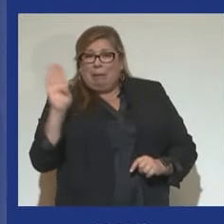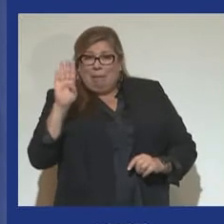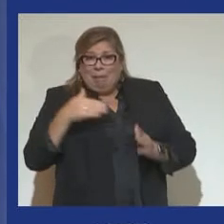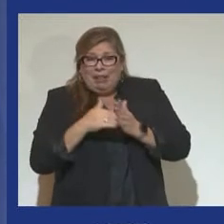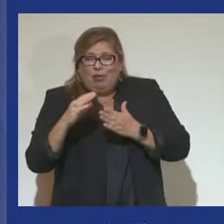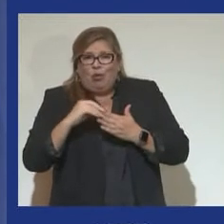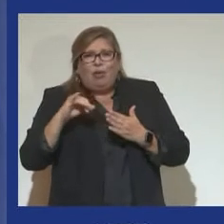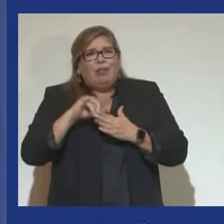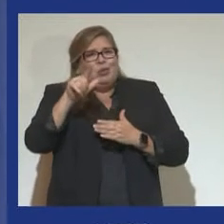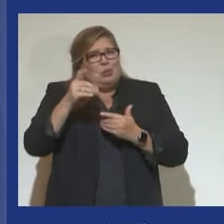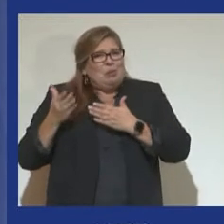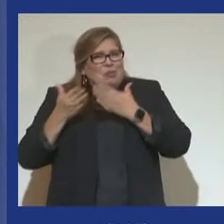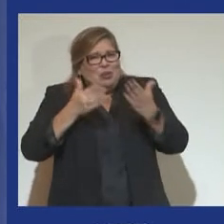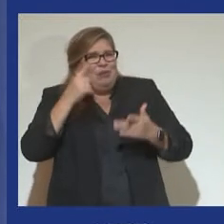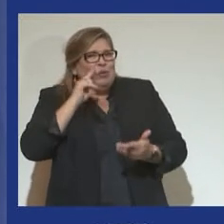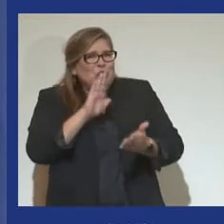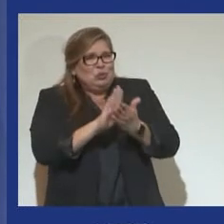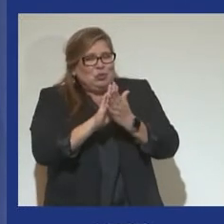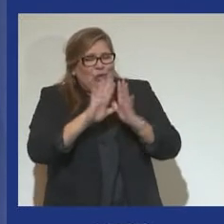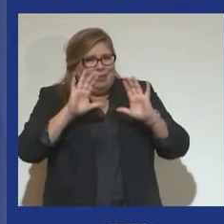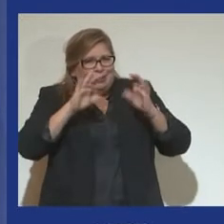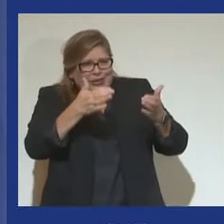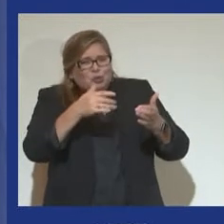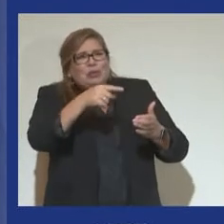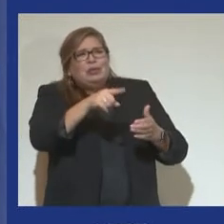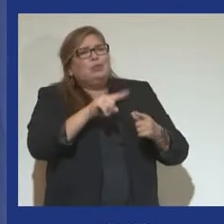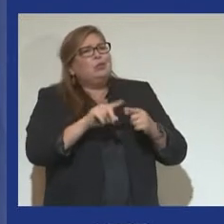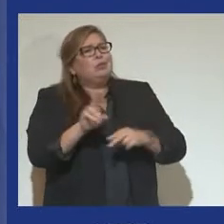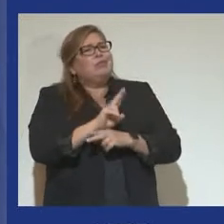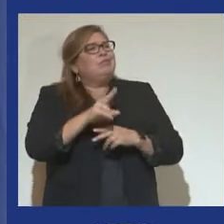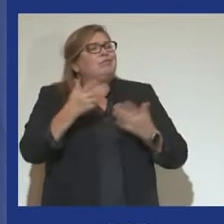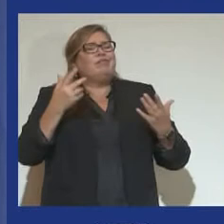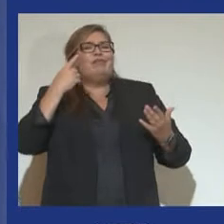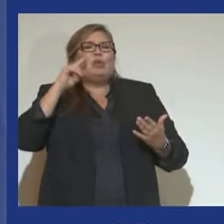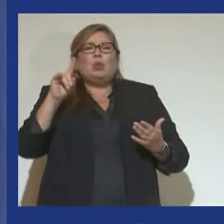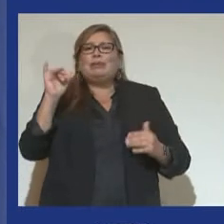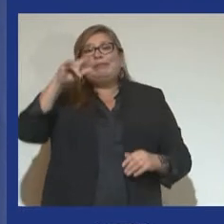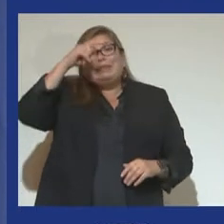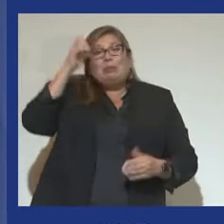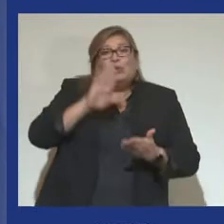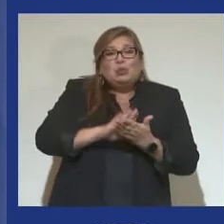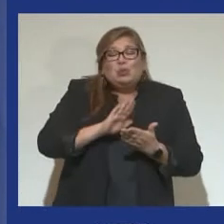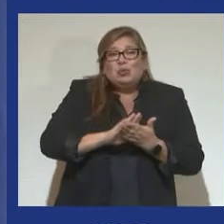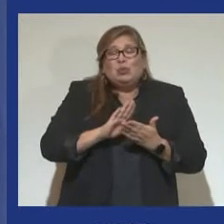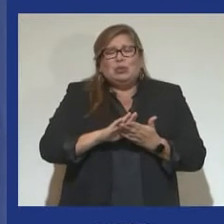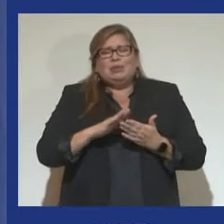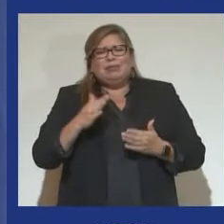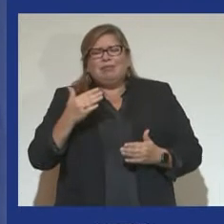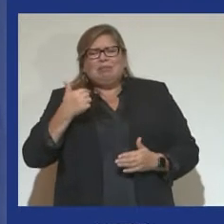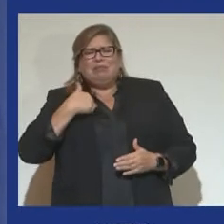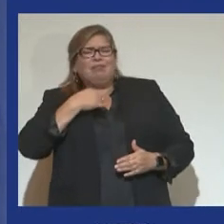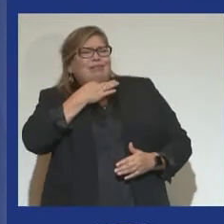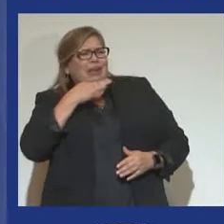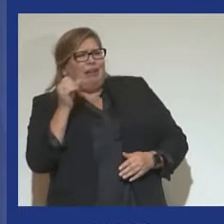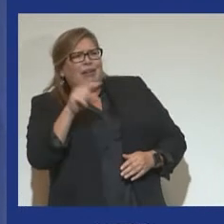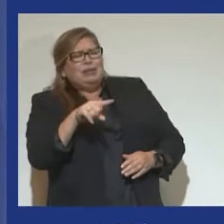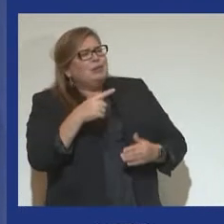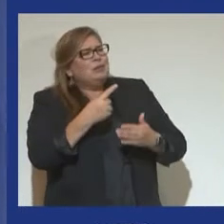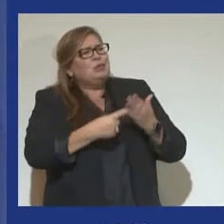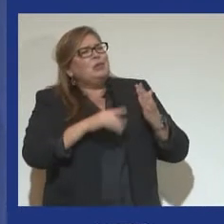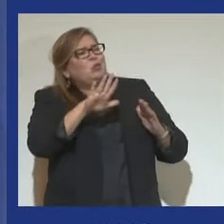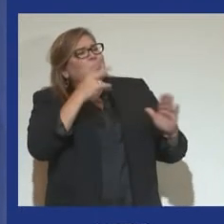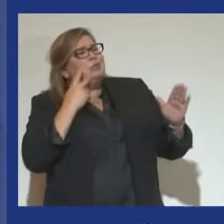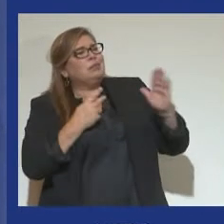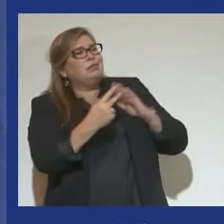46 mil millones que propone para distritos escolares como para la escuela de verano te voy a preguntar